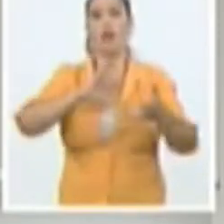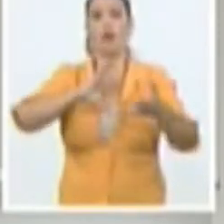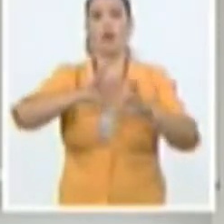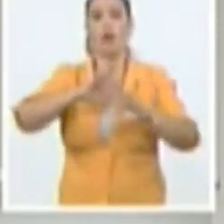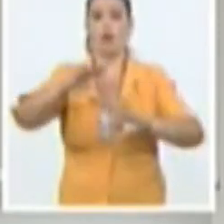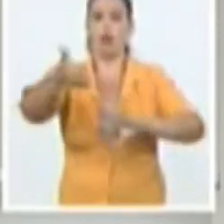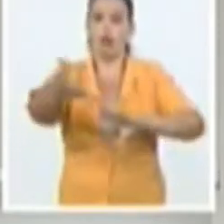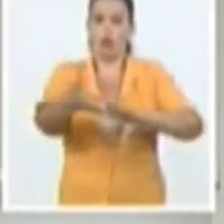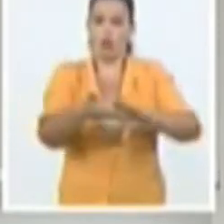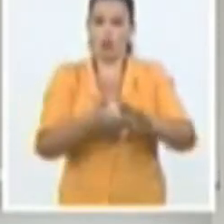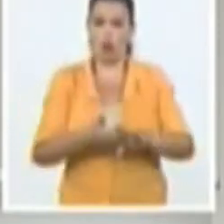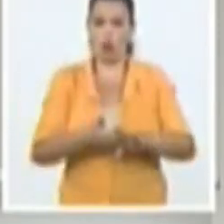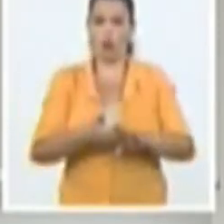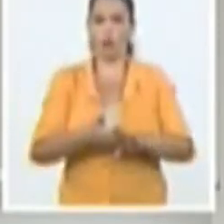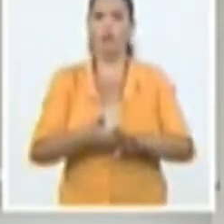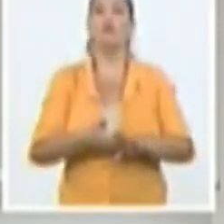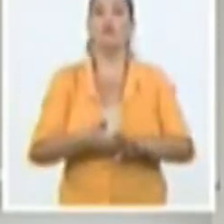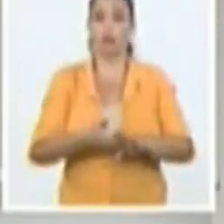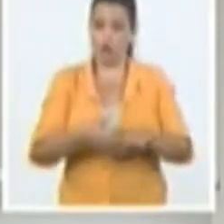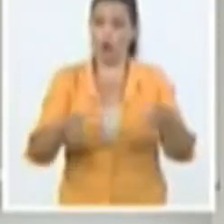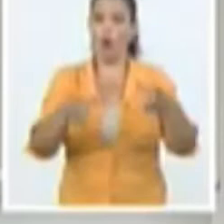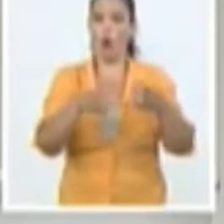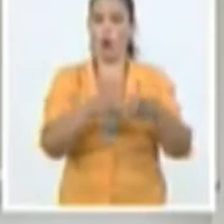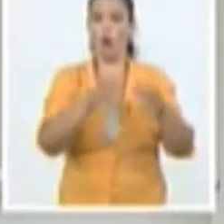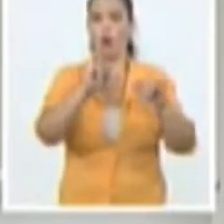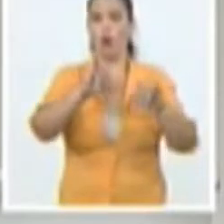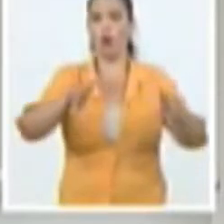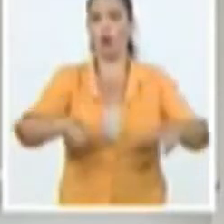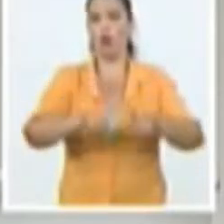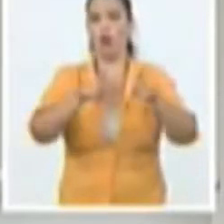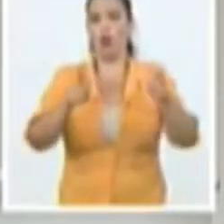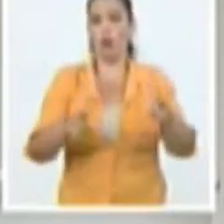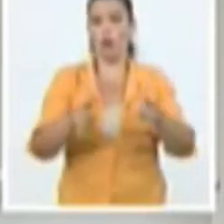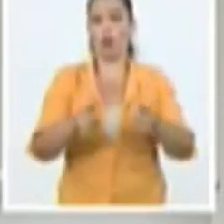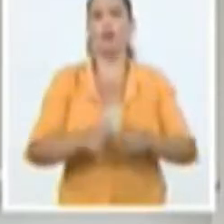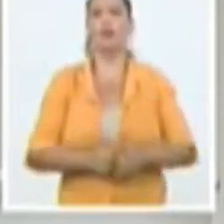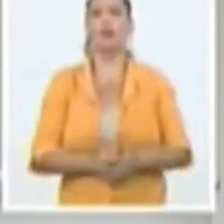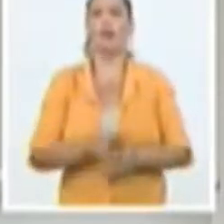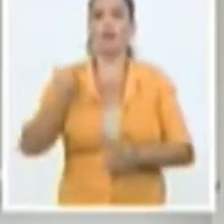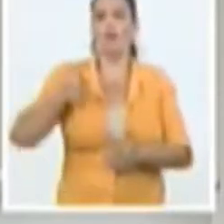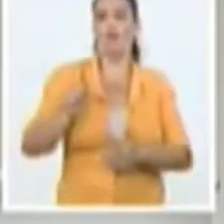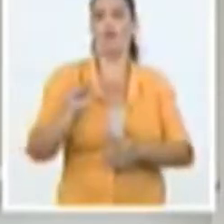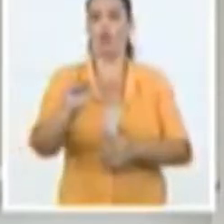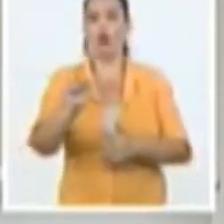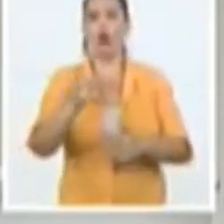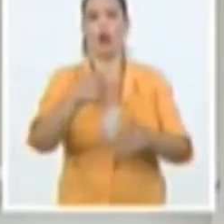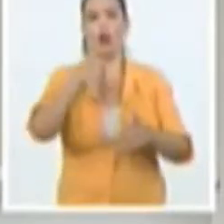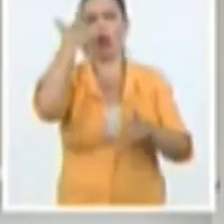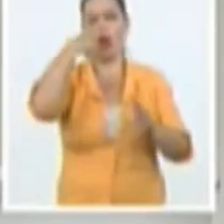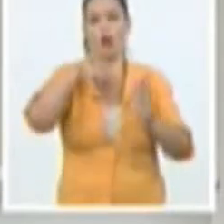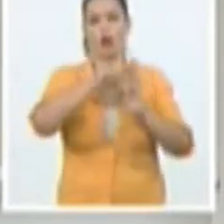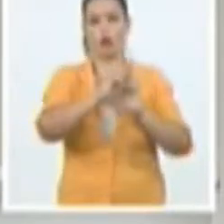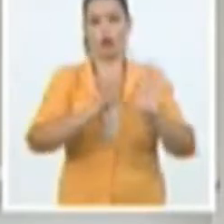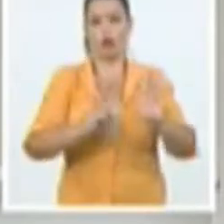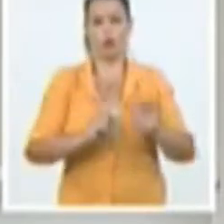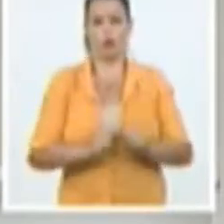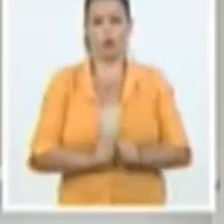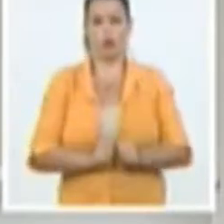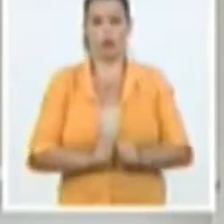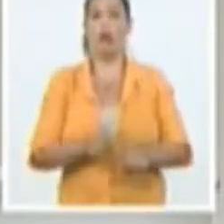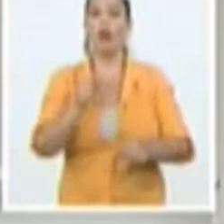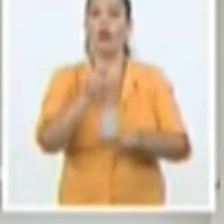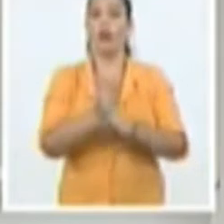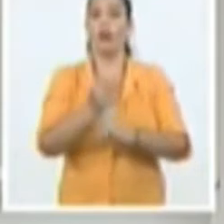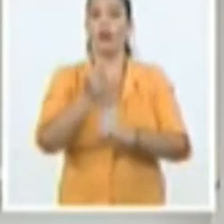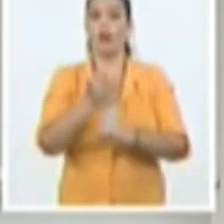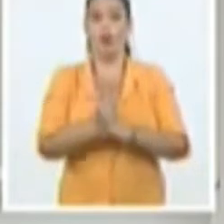el incumplimiento, la violación de estos artículos. La actuación de la Fiscalía General de la